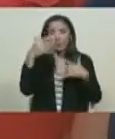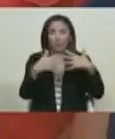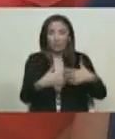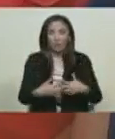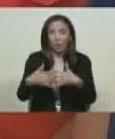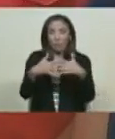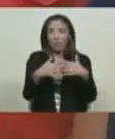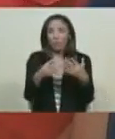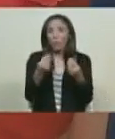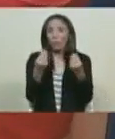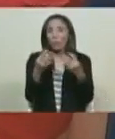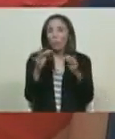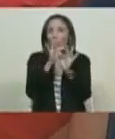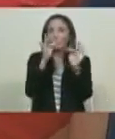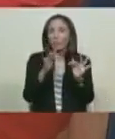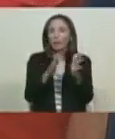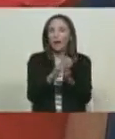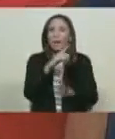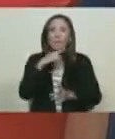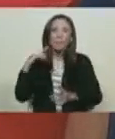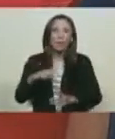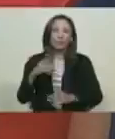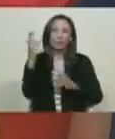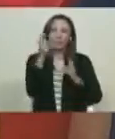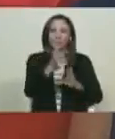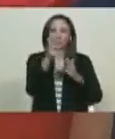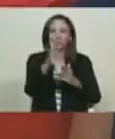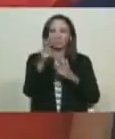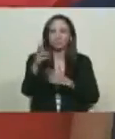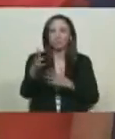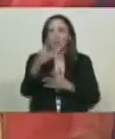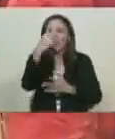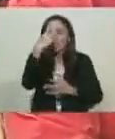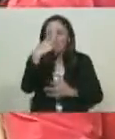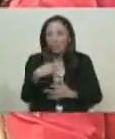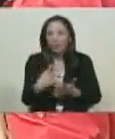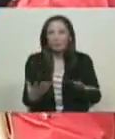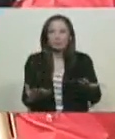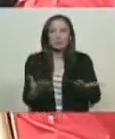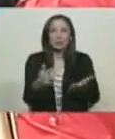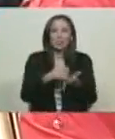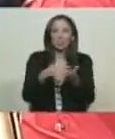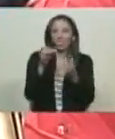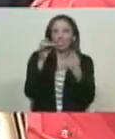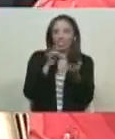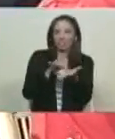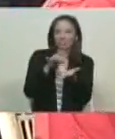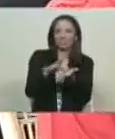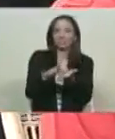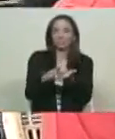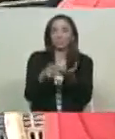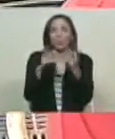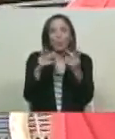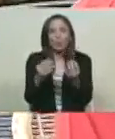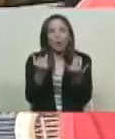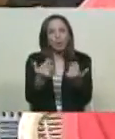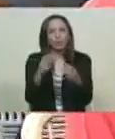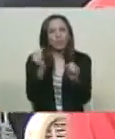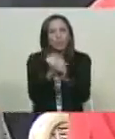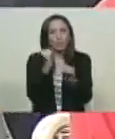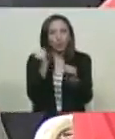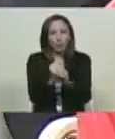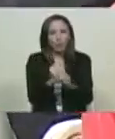salida es hacia la barbarie, es hacia la ruina, es hacia el abismo. De allí, compatriotas,